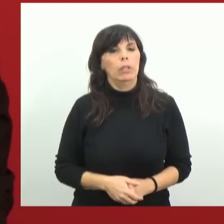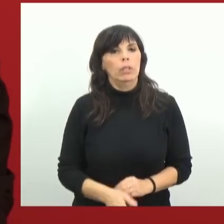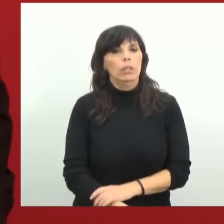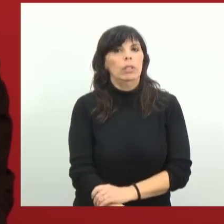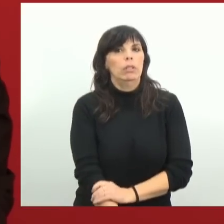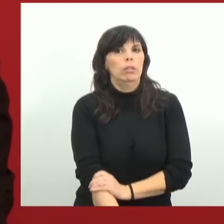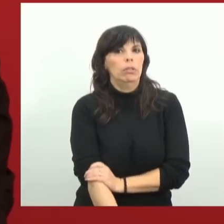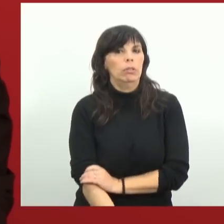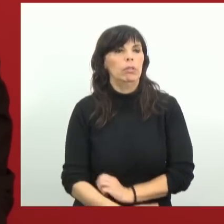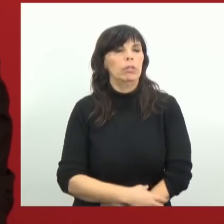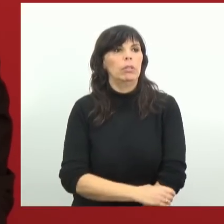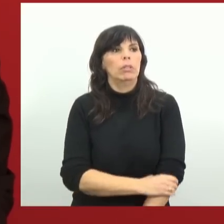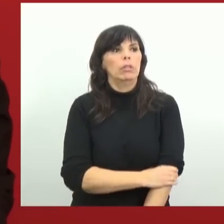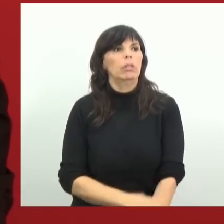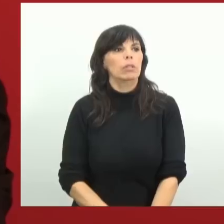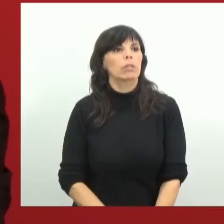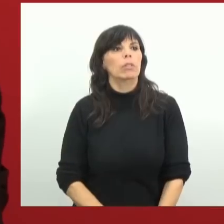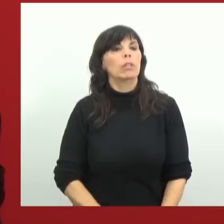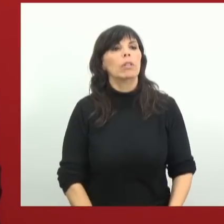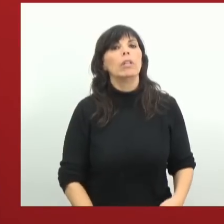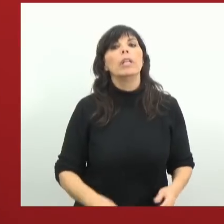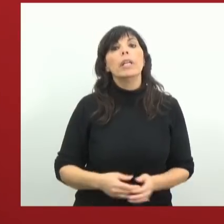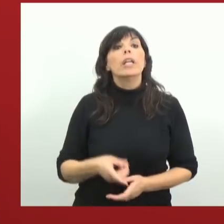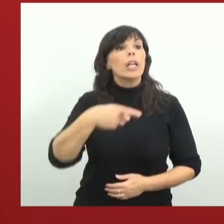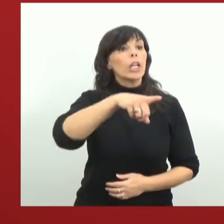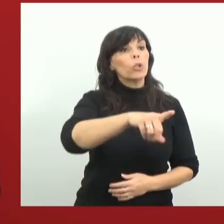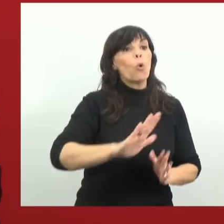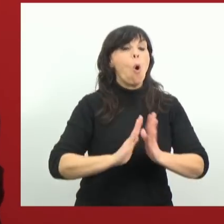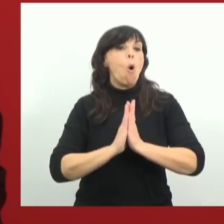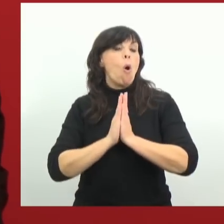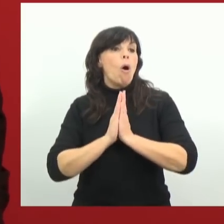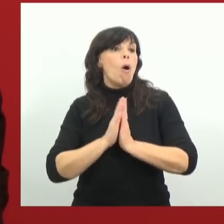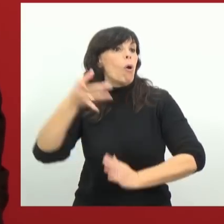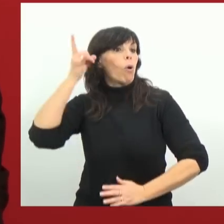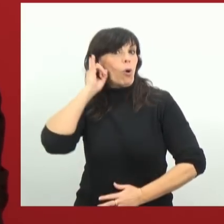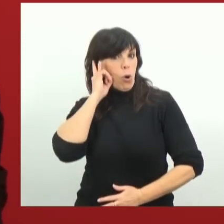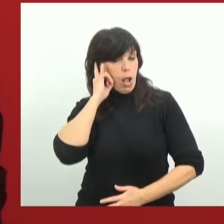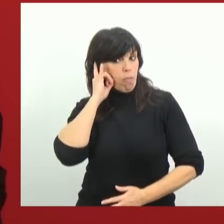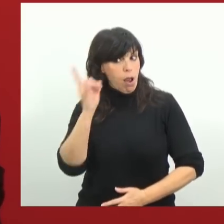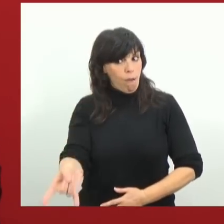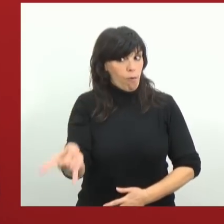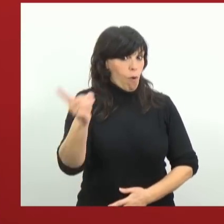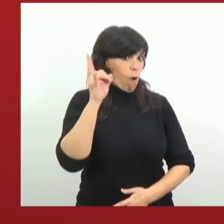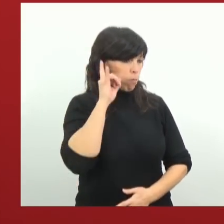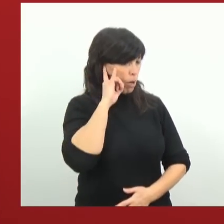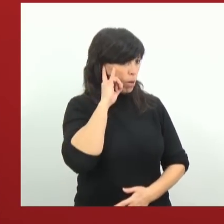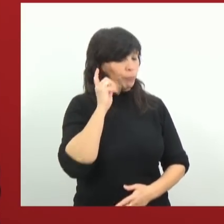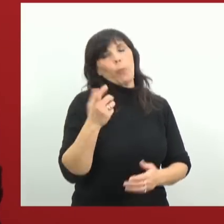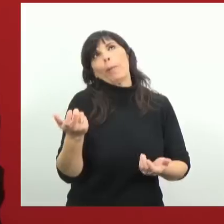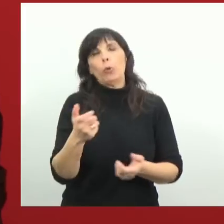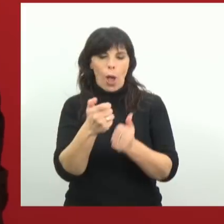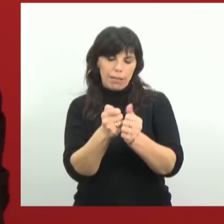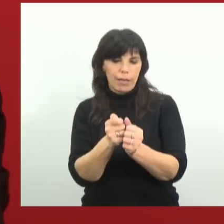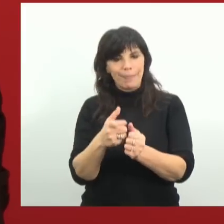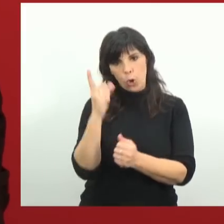y estás con el teléfono en la mano y te entra un mensaje de WhatsApp,